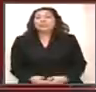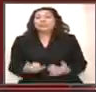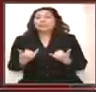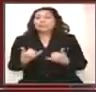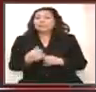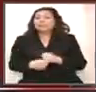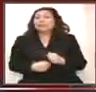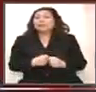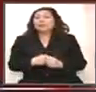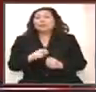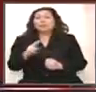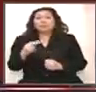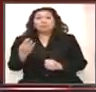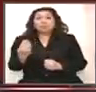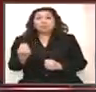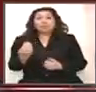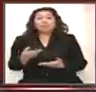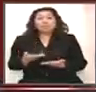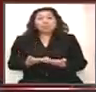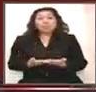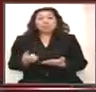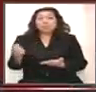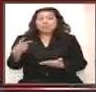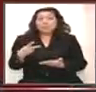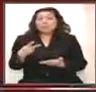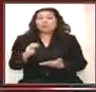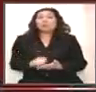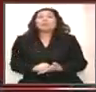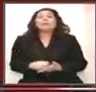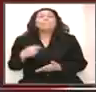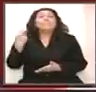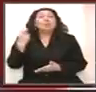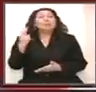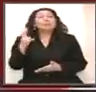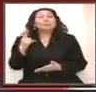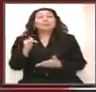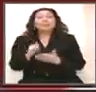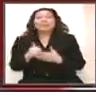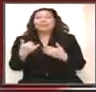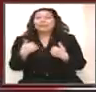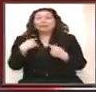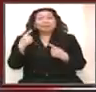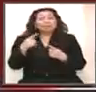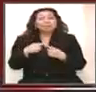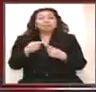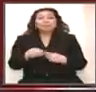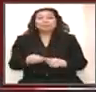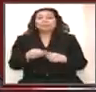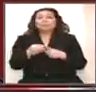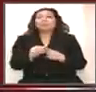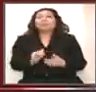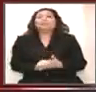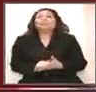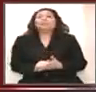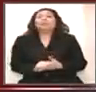ese año, 2014, se aprobó esta segunda política criminal que tiene como objetivo principal el control y